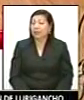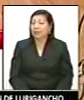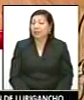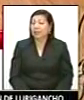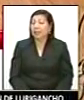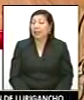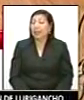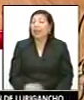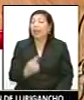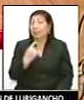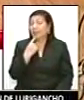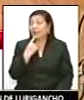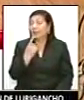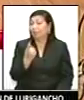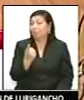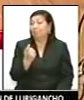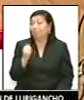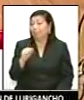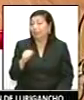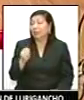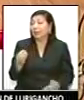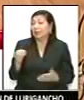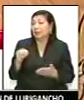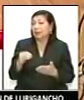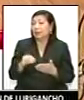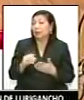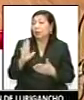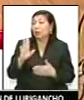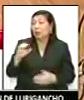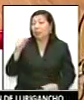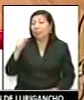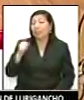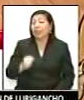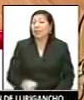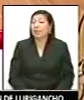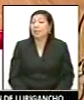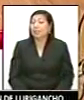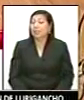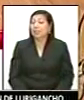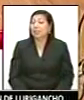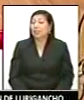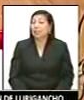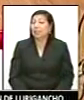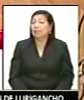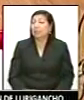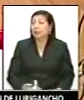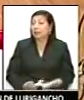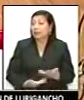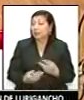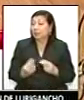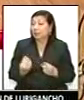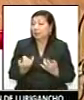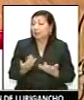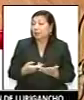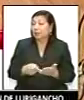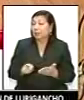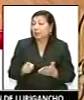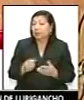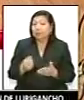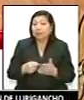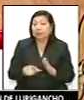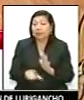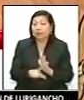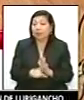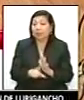no presupuestaria, es decir, se trata de la implementación de un derecho. Con relación al extremo de la observación que señala que la autógrafa de